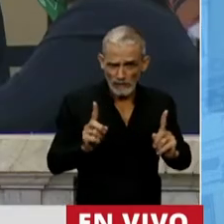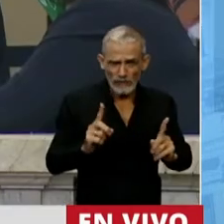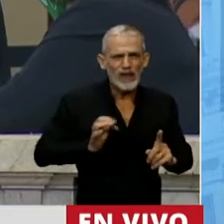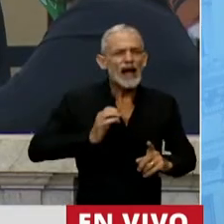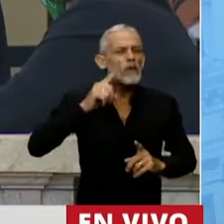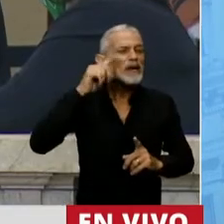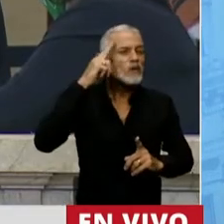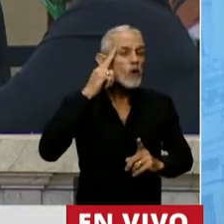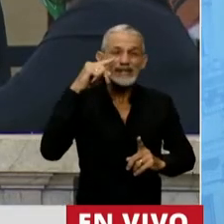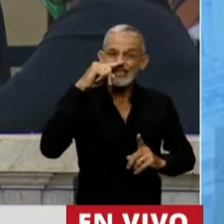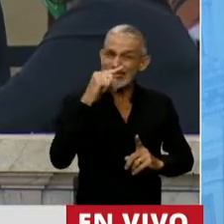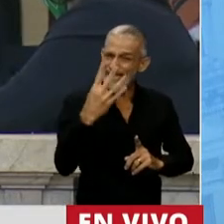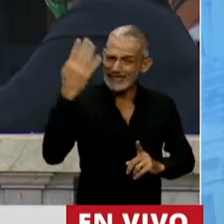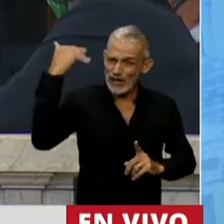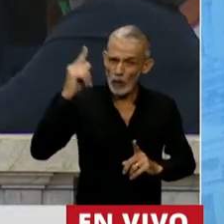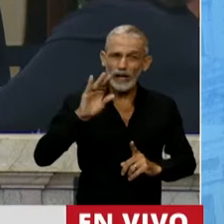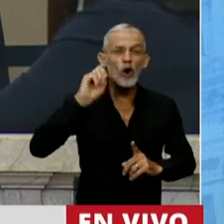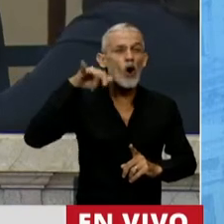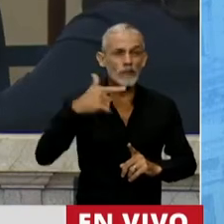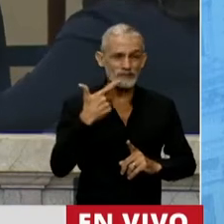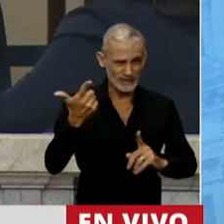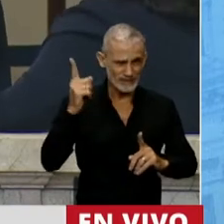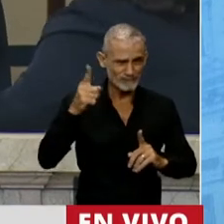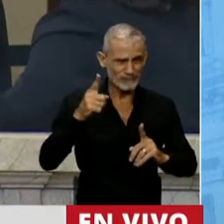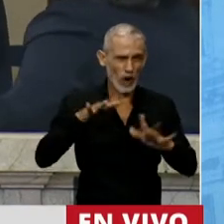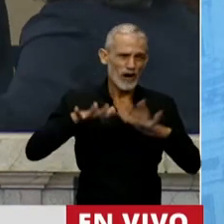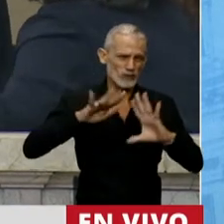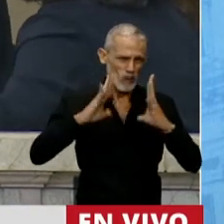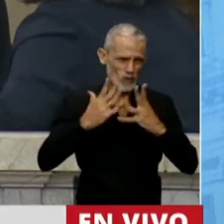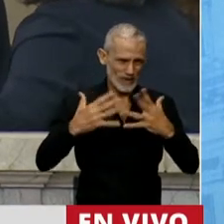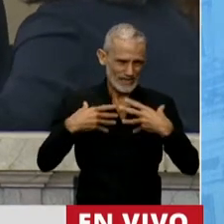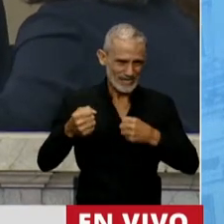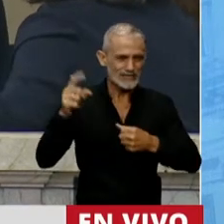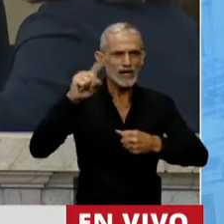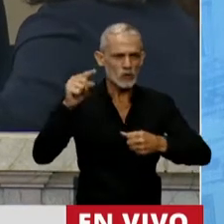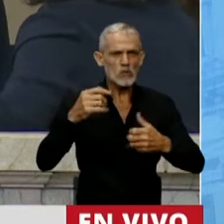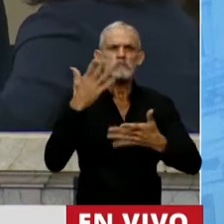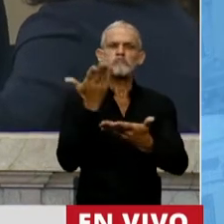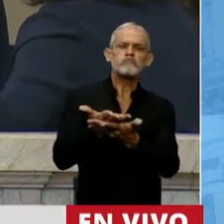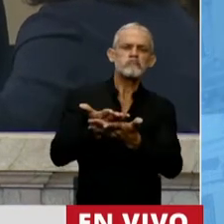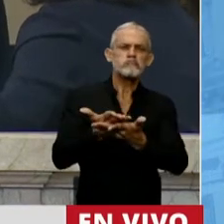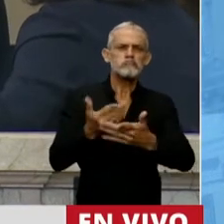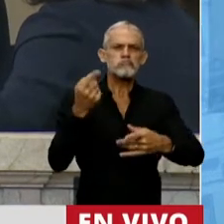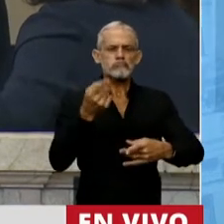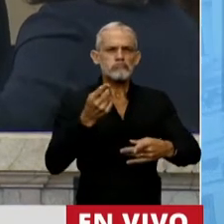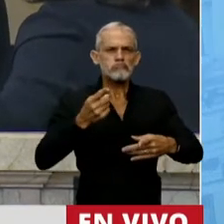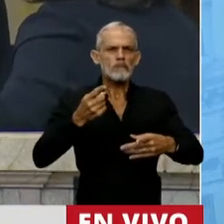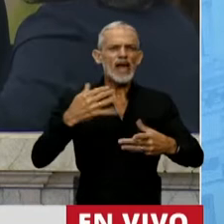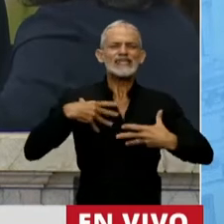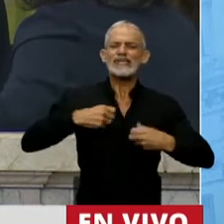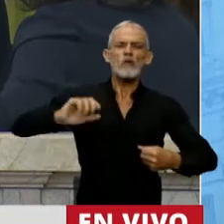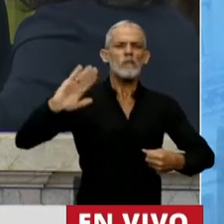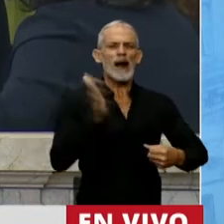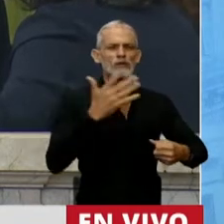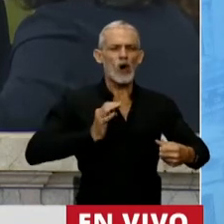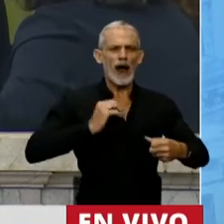año 74 la organización mundial de la salud para planteó interpelando al mundo a la política al estado salud para todo en